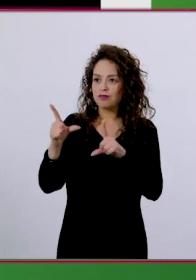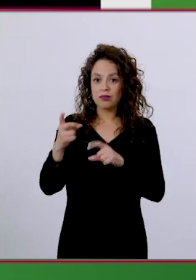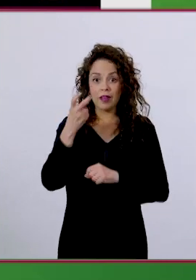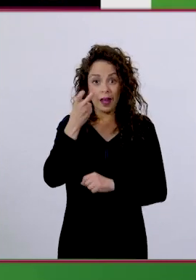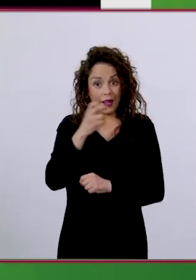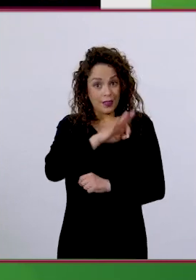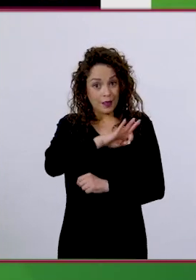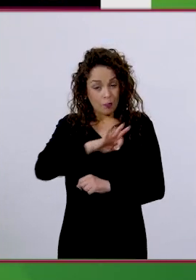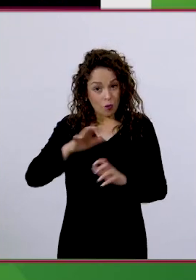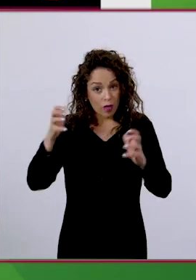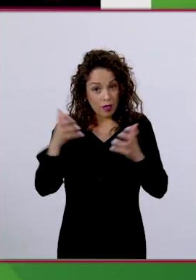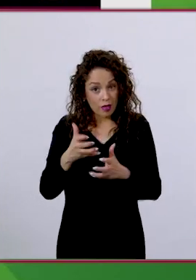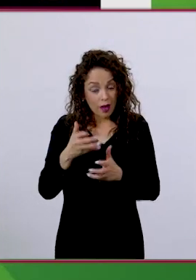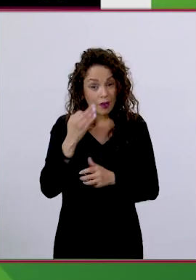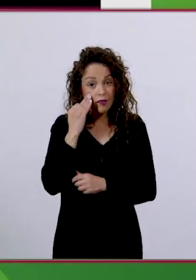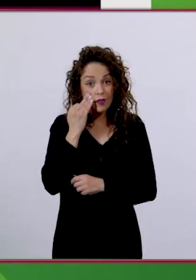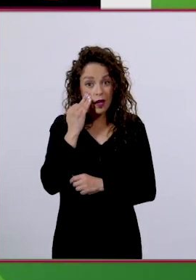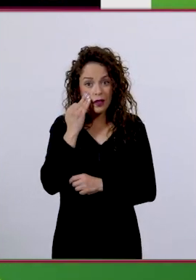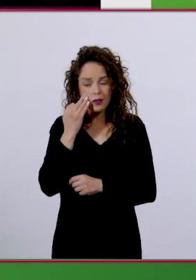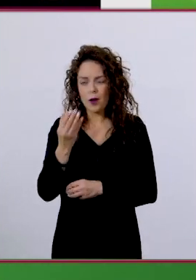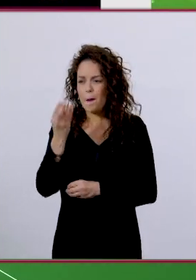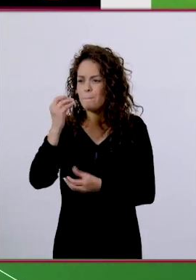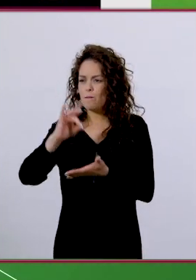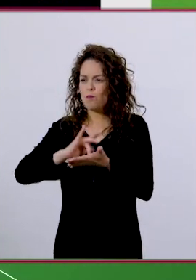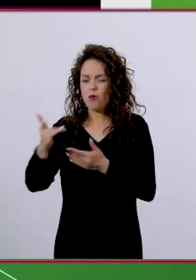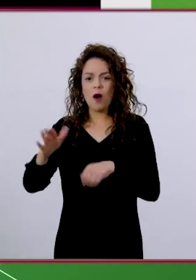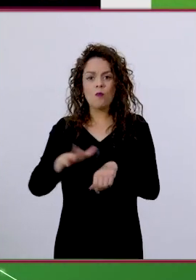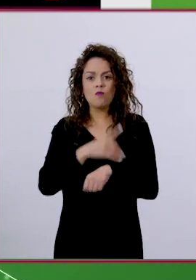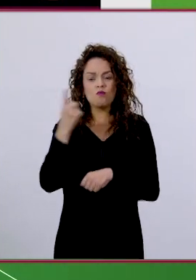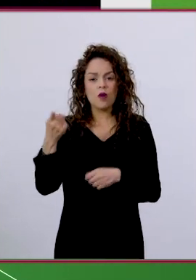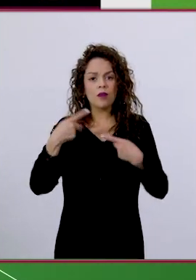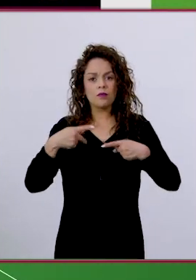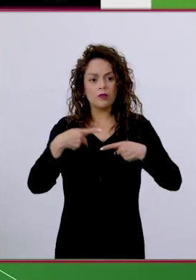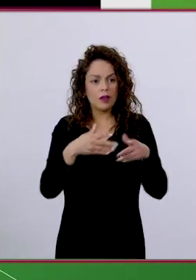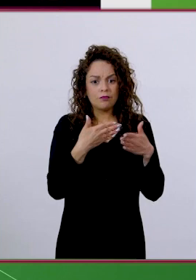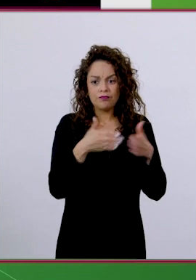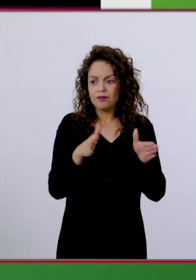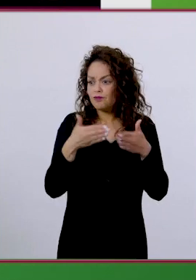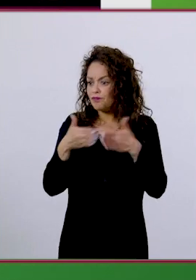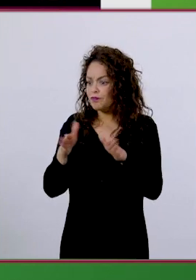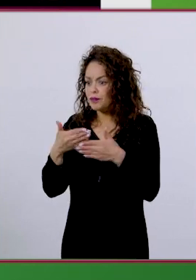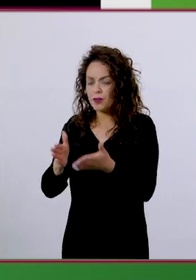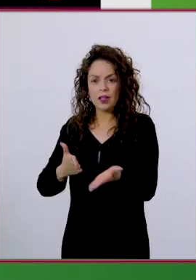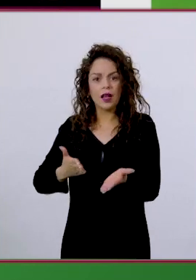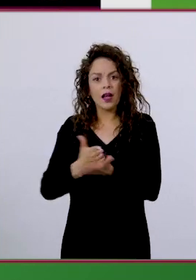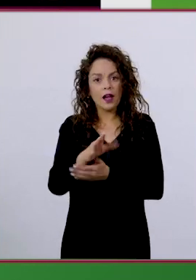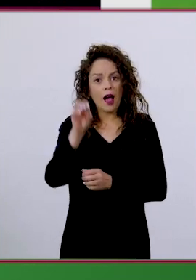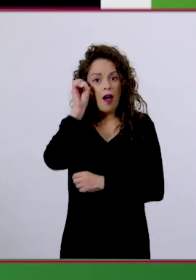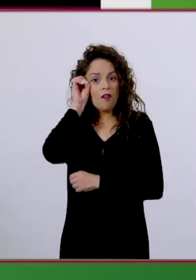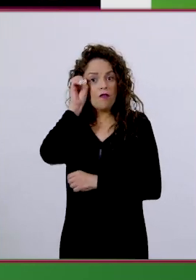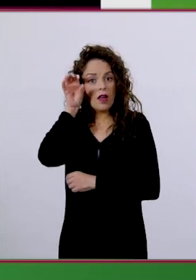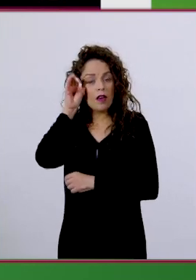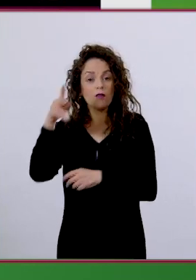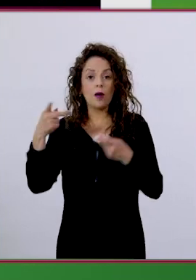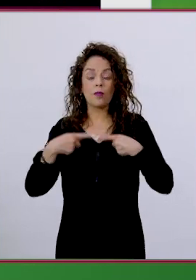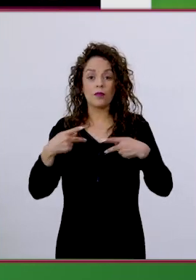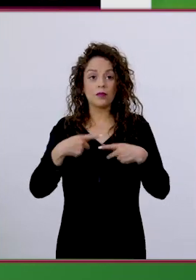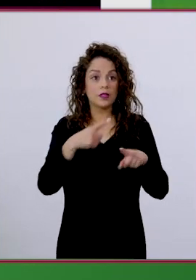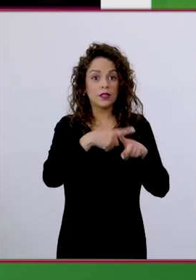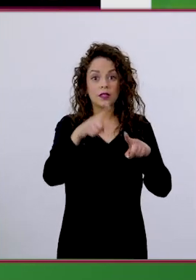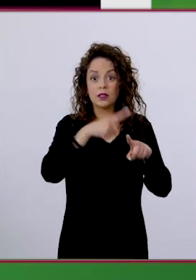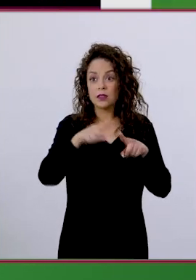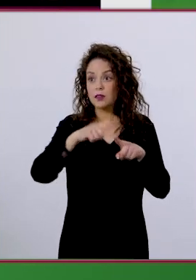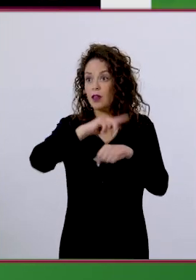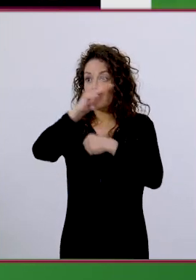en el Facebook permitió tener acceso en vivo con los habitantes de diversas localidades en América Latina. Es